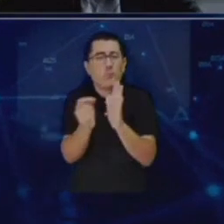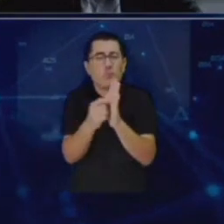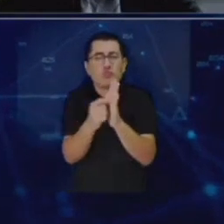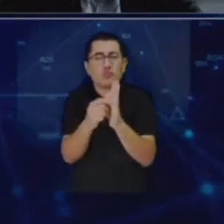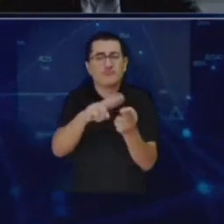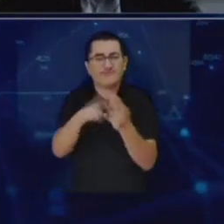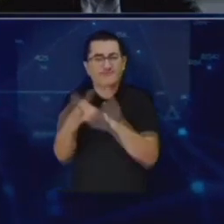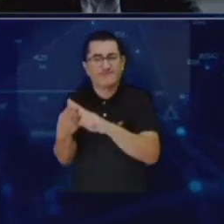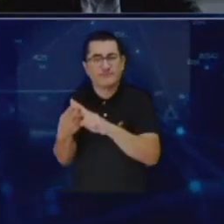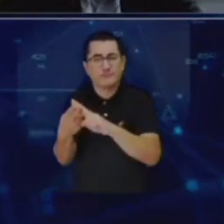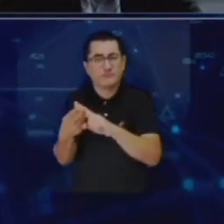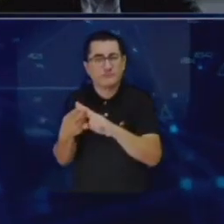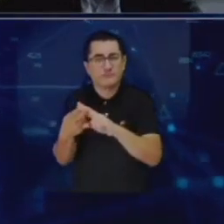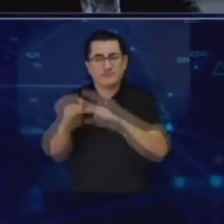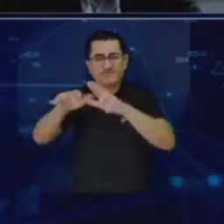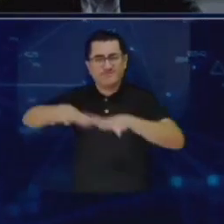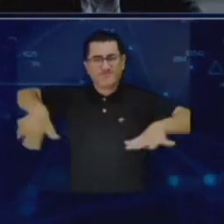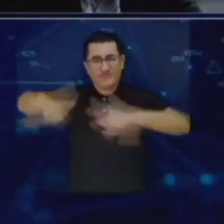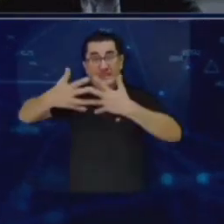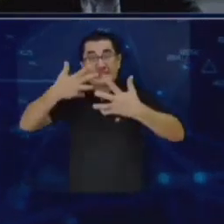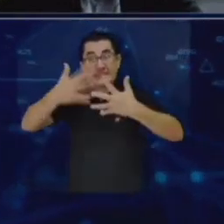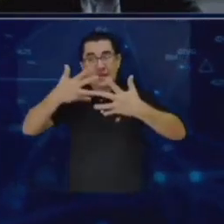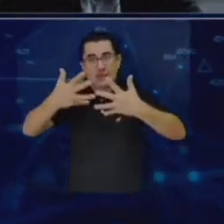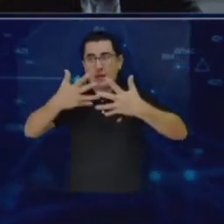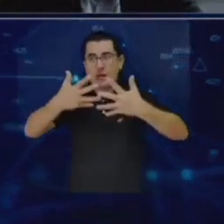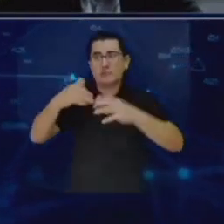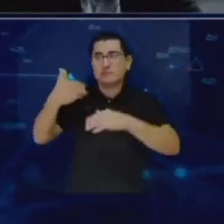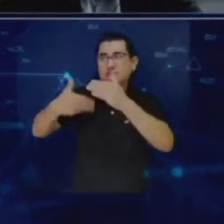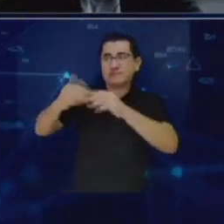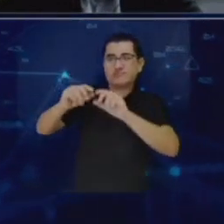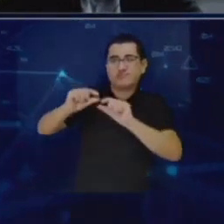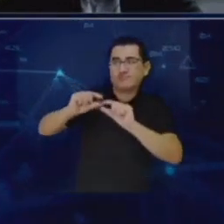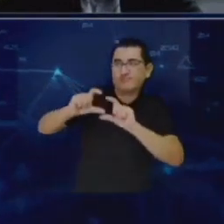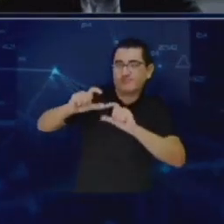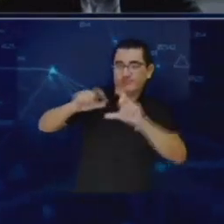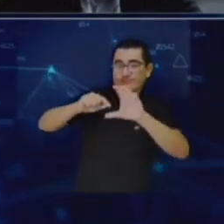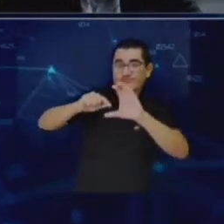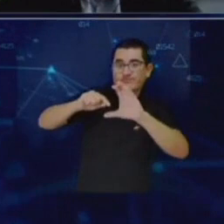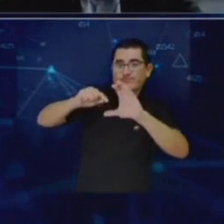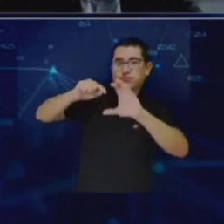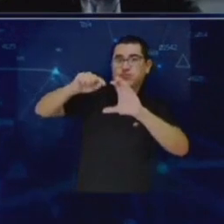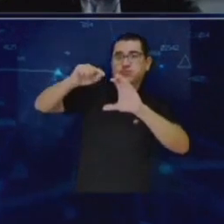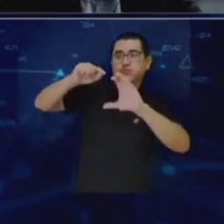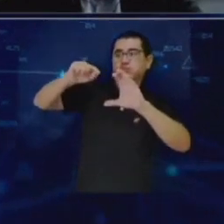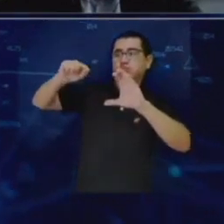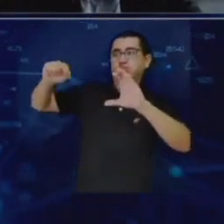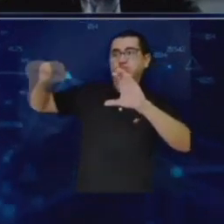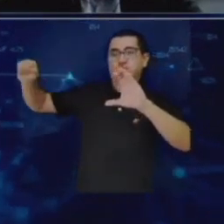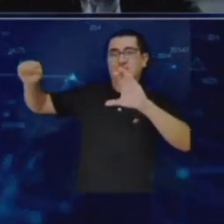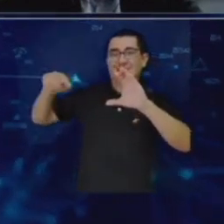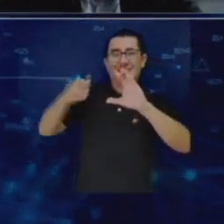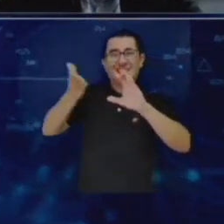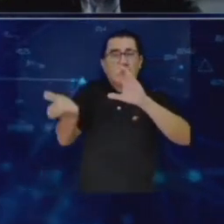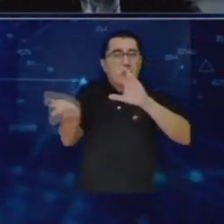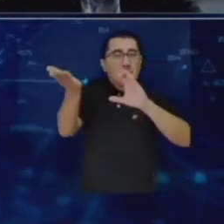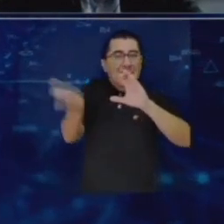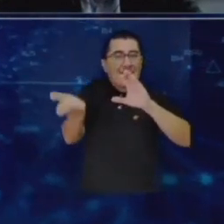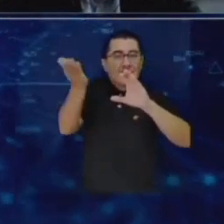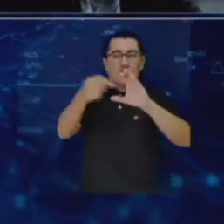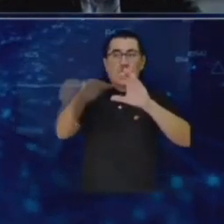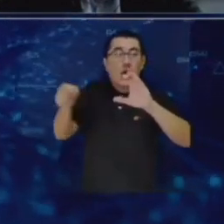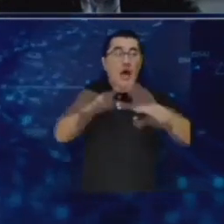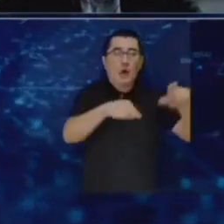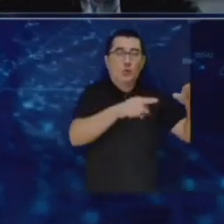las plataformas de gran altitud para IMT. También aquí estamos viendo algunas manifestaciones que las administraciones